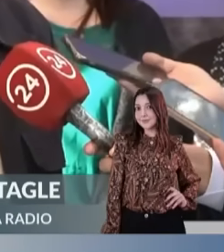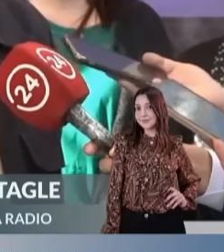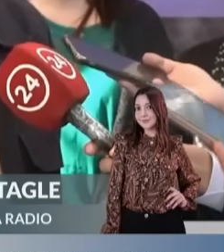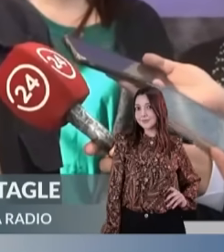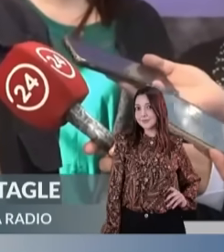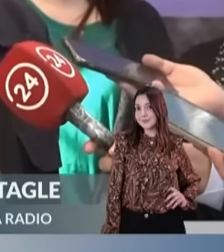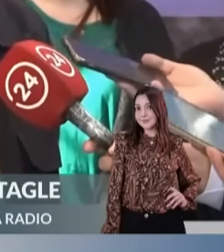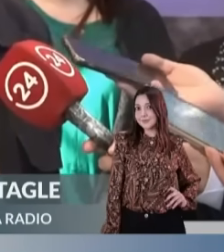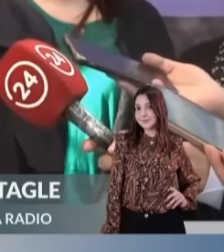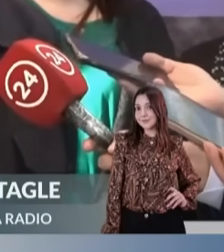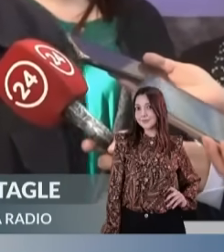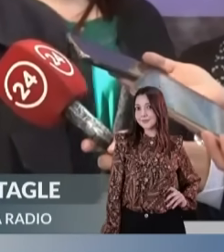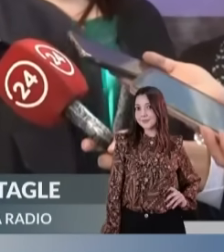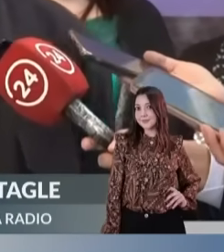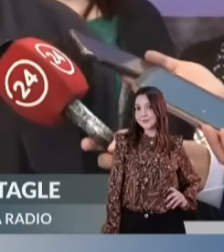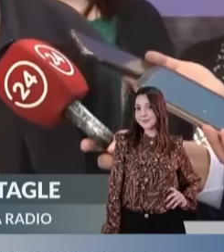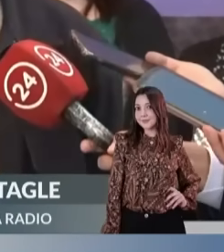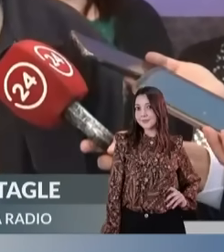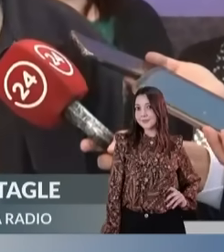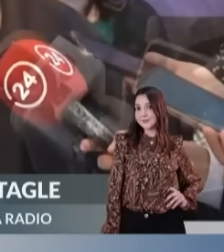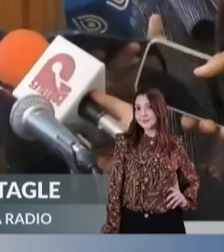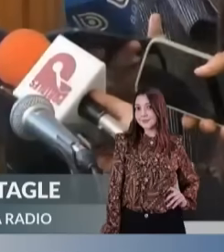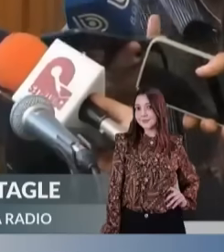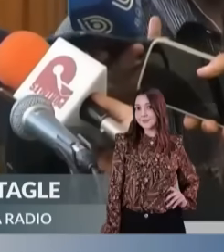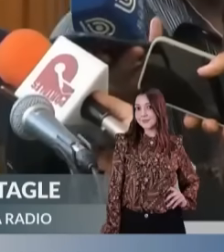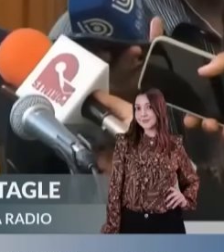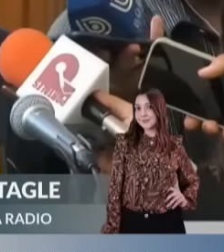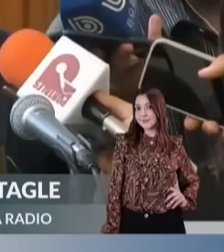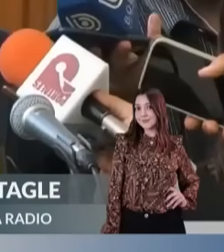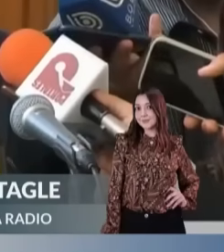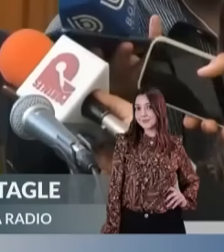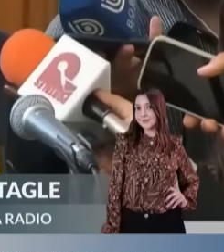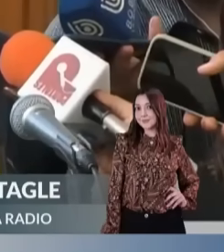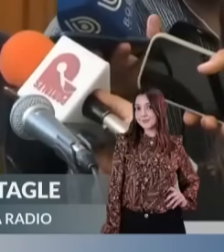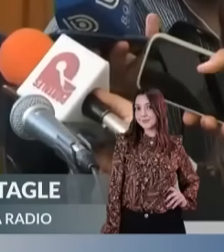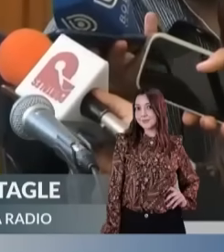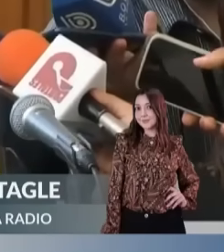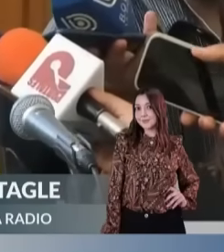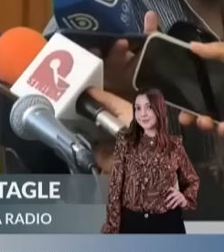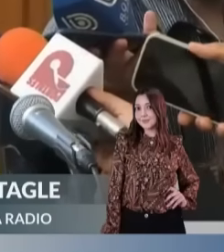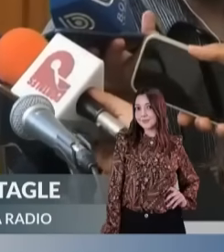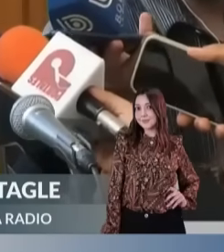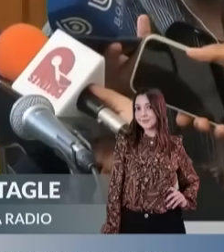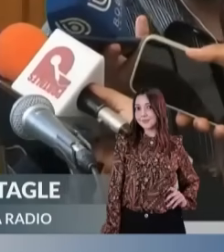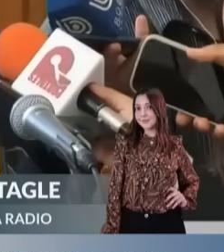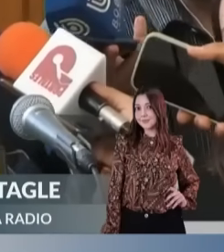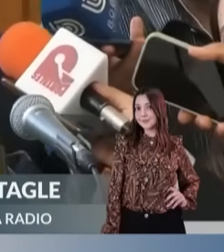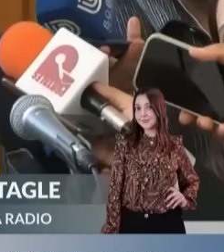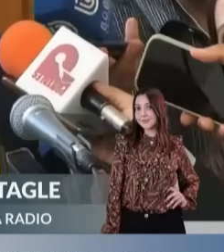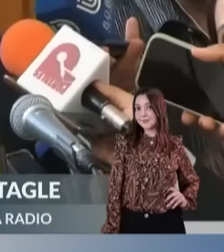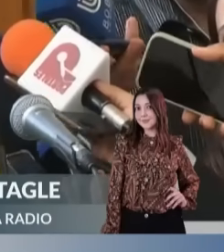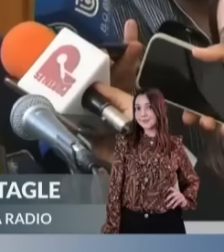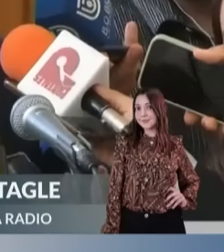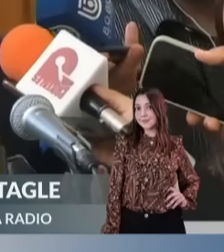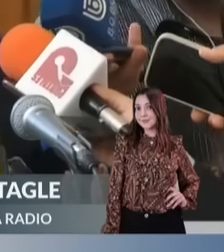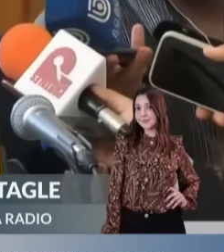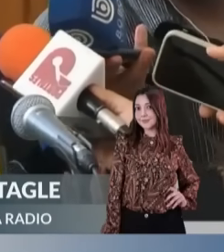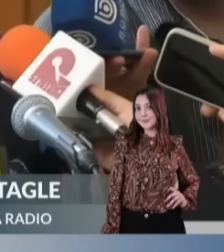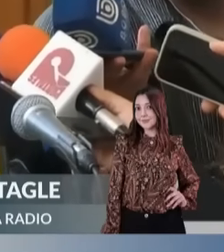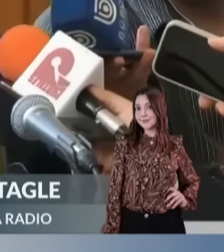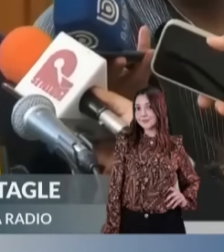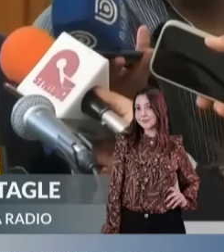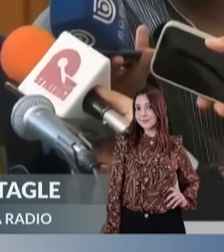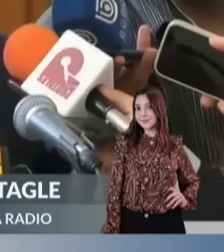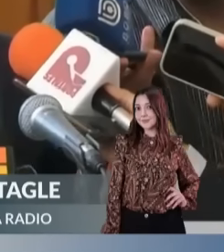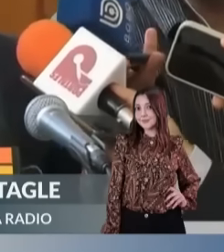del Contralor? Sé que el Contralor tiene una responsabilidad enorme. La primera responsabilidad, obviamente, son de los autores, de las personas que asignan los dineros a los